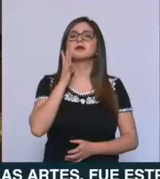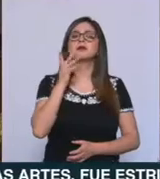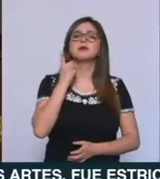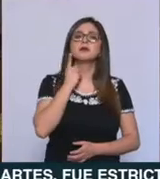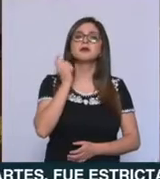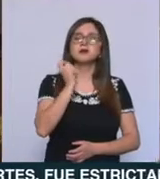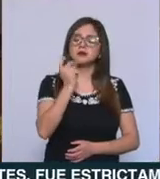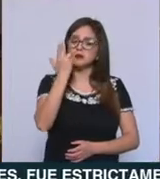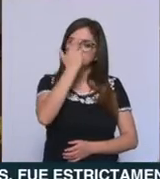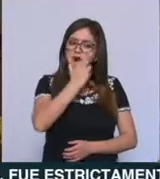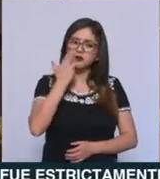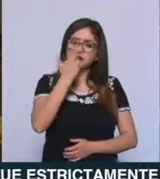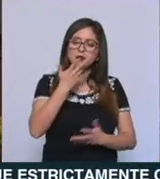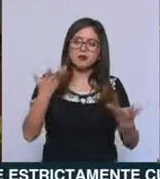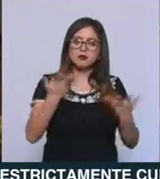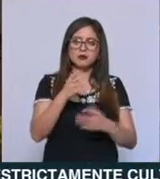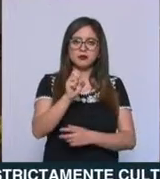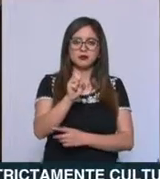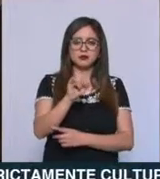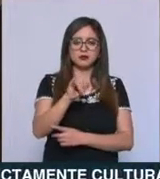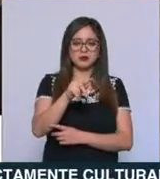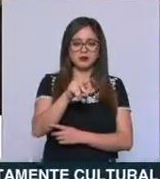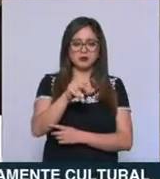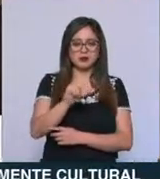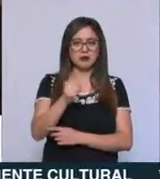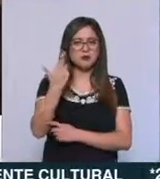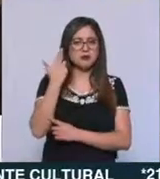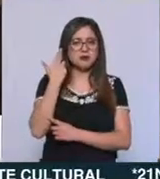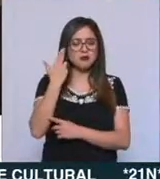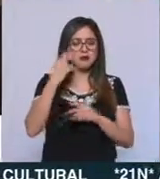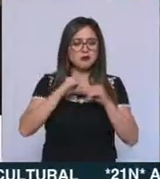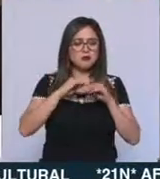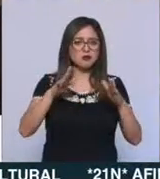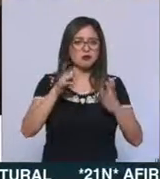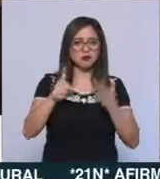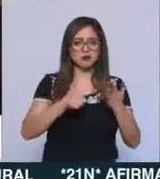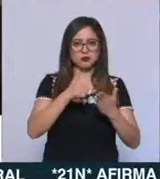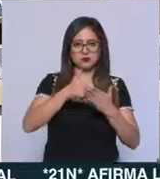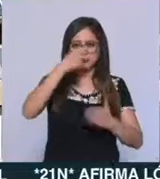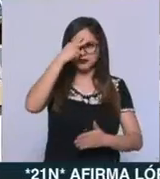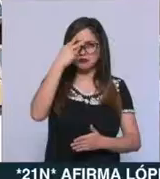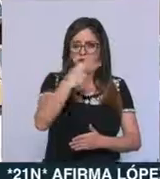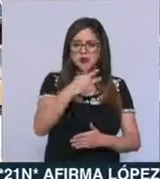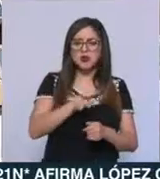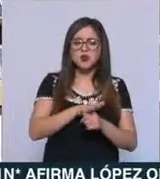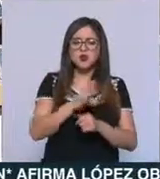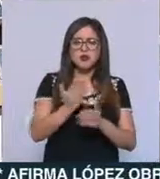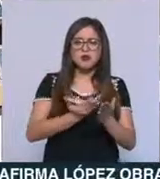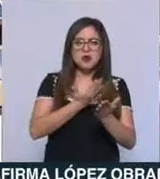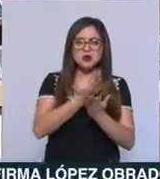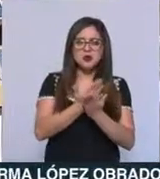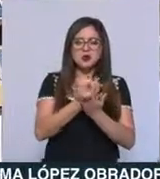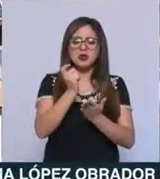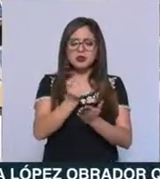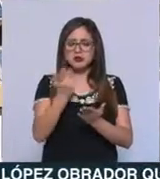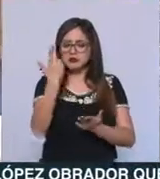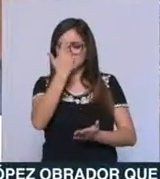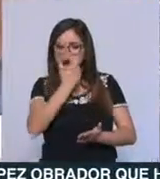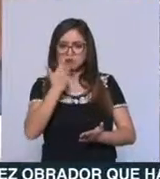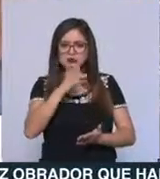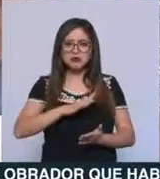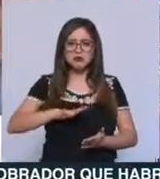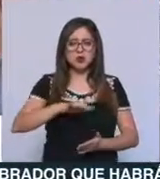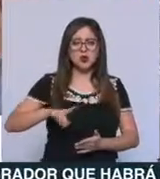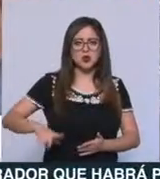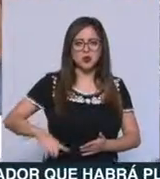la conformación del sistema público de radiodifusión de la Ciudad de México y una propuesta fue puesta en la mesa de análisis por parte del